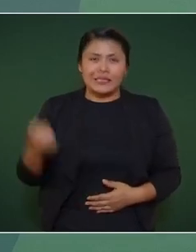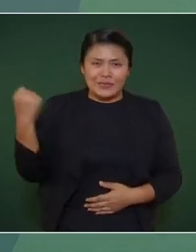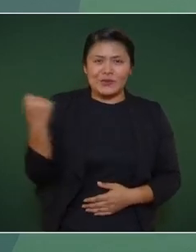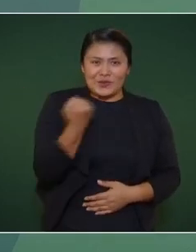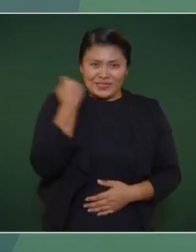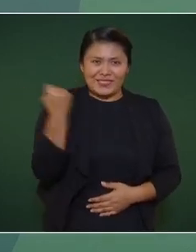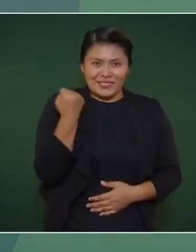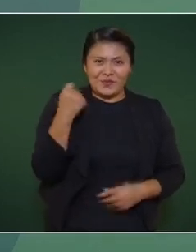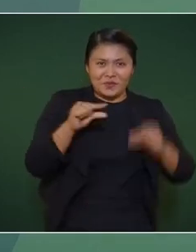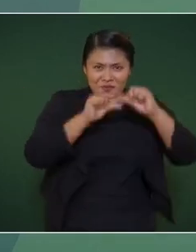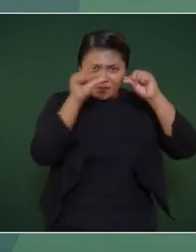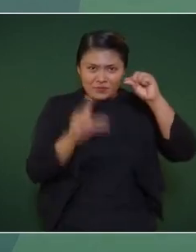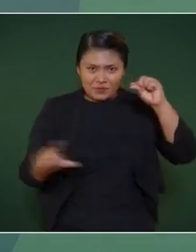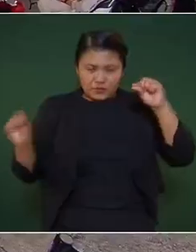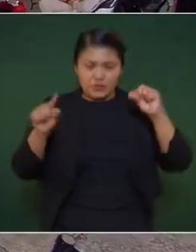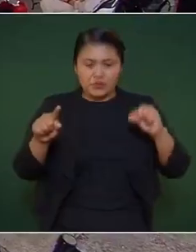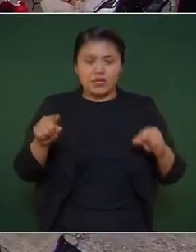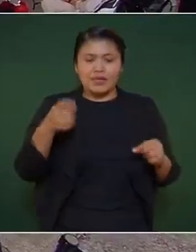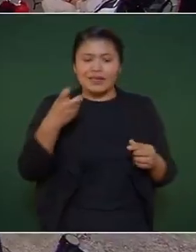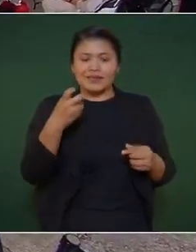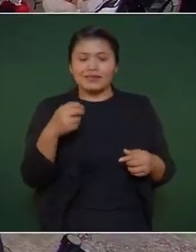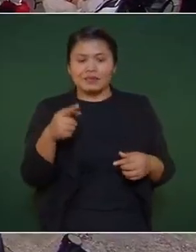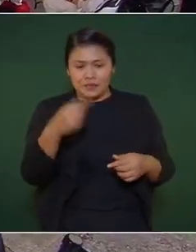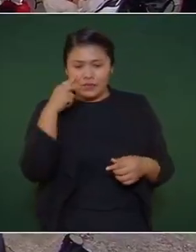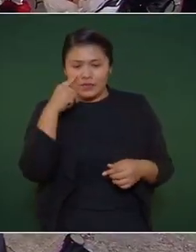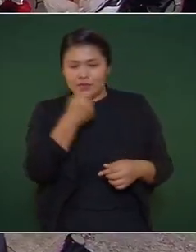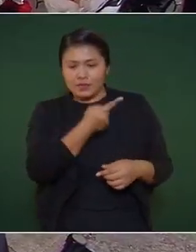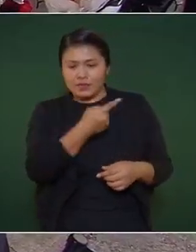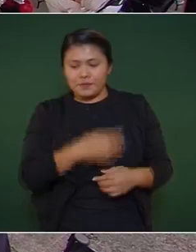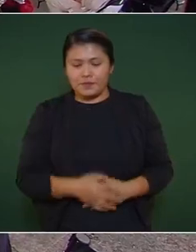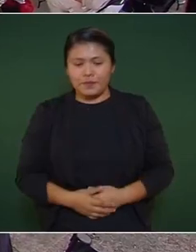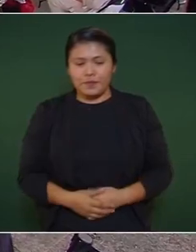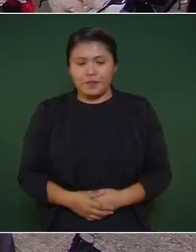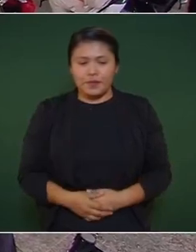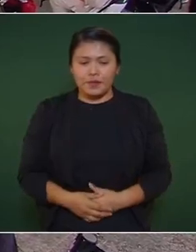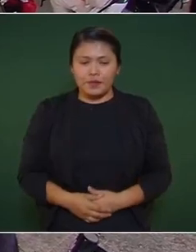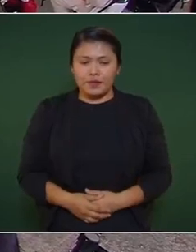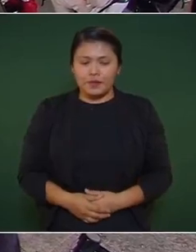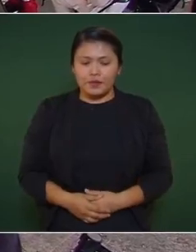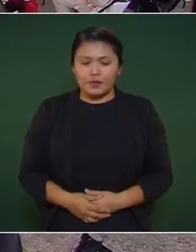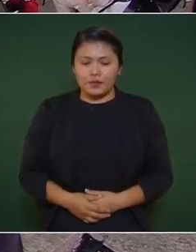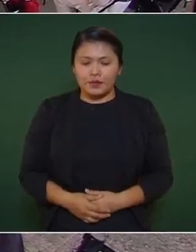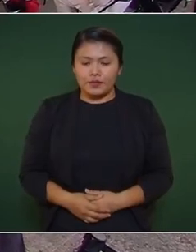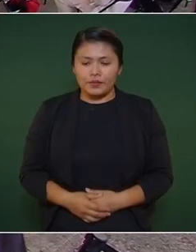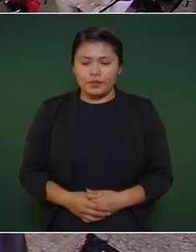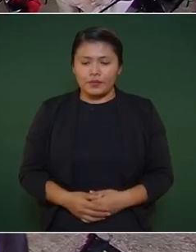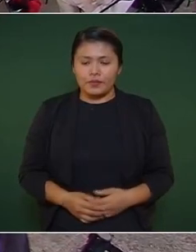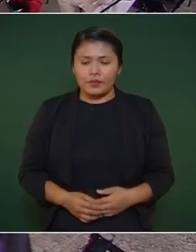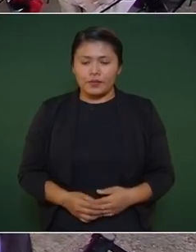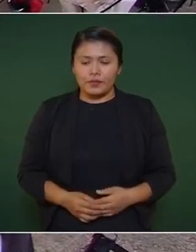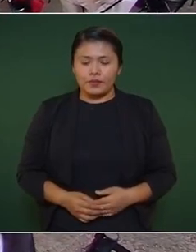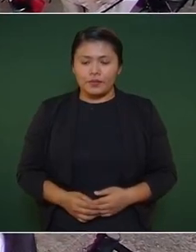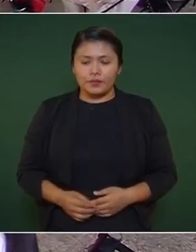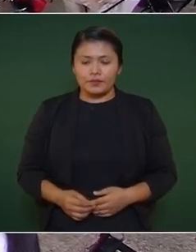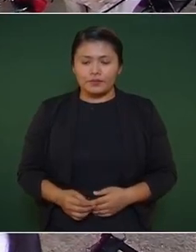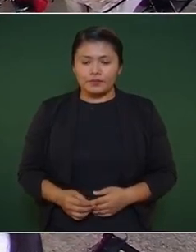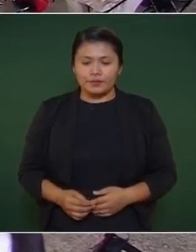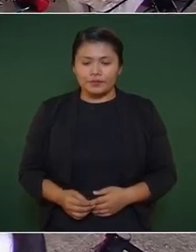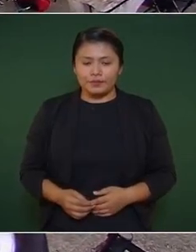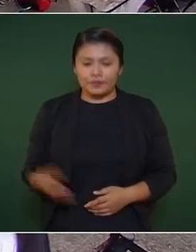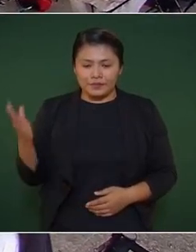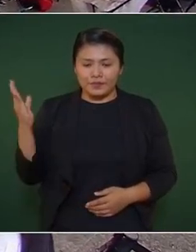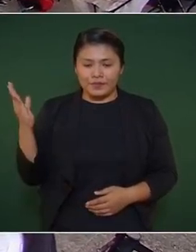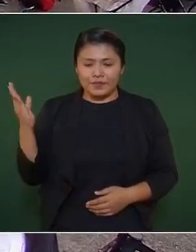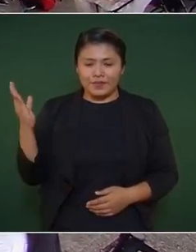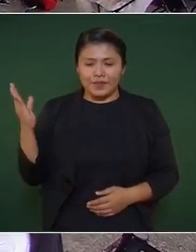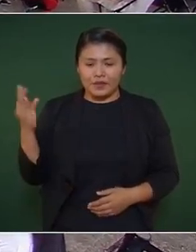ayuda. Ahí está. Entonces, me pidieron los de la lotería. Como las mañaneras las